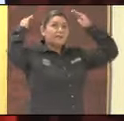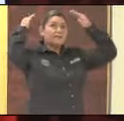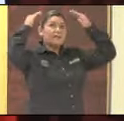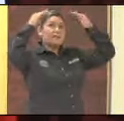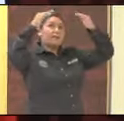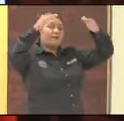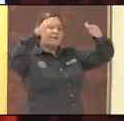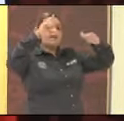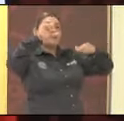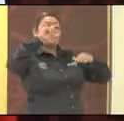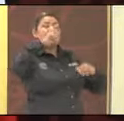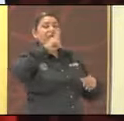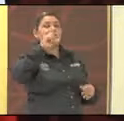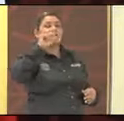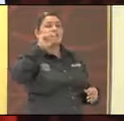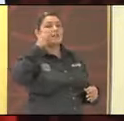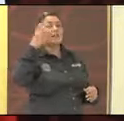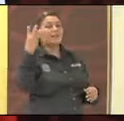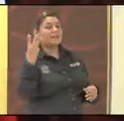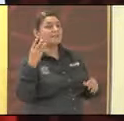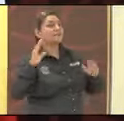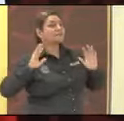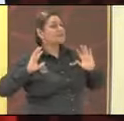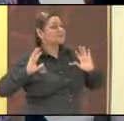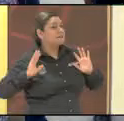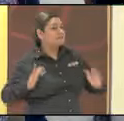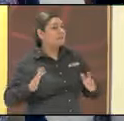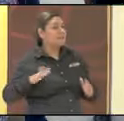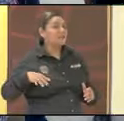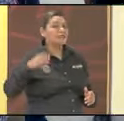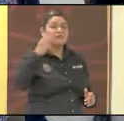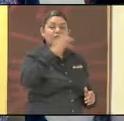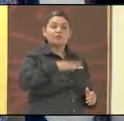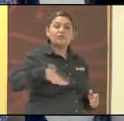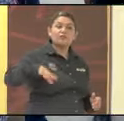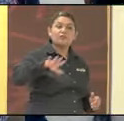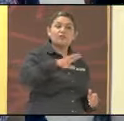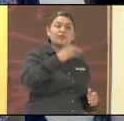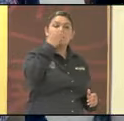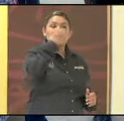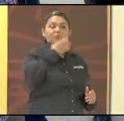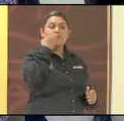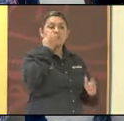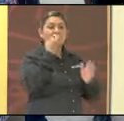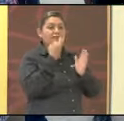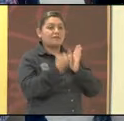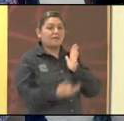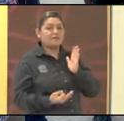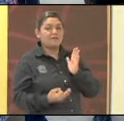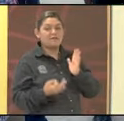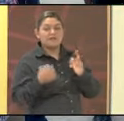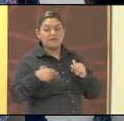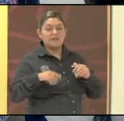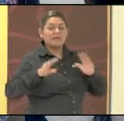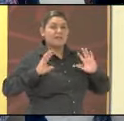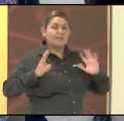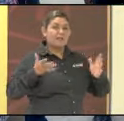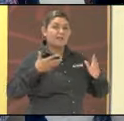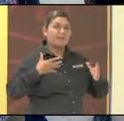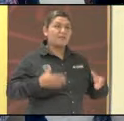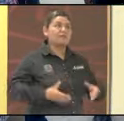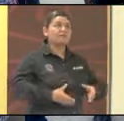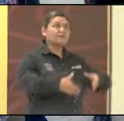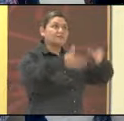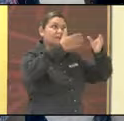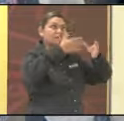23 techumbres que estamos construyendo ya en todas las escuelas que les hacía falta. Y pues aquí ya tenemos las bases, ahí